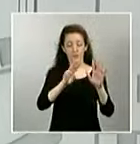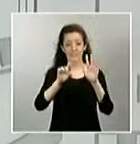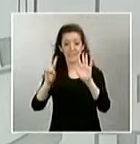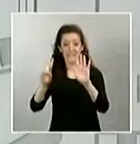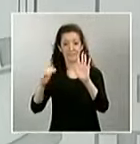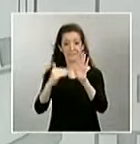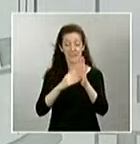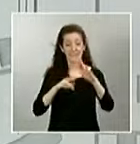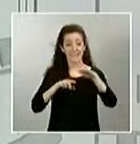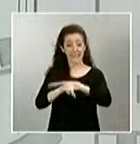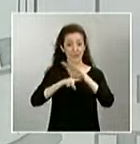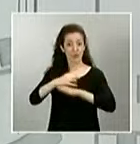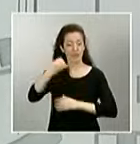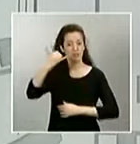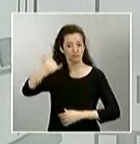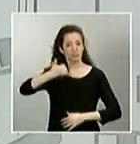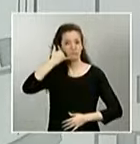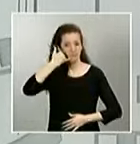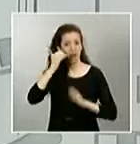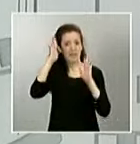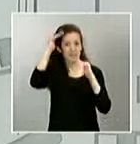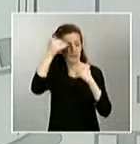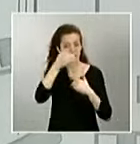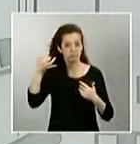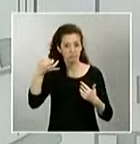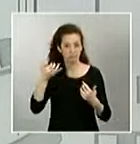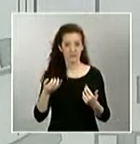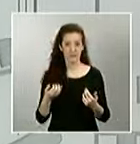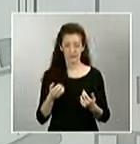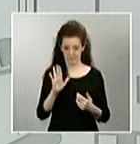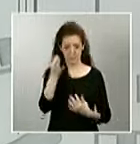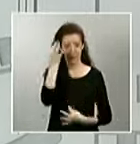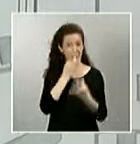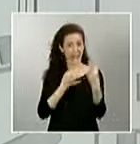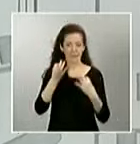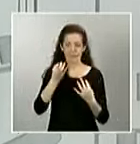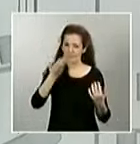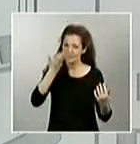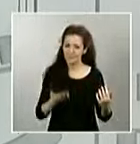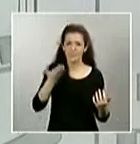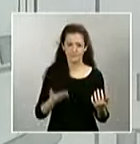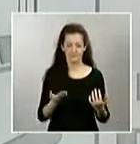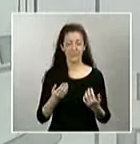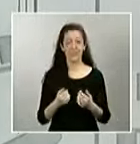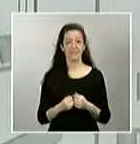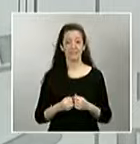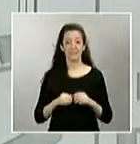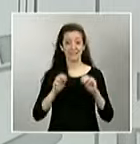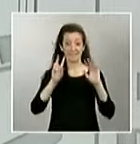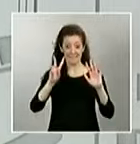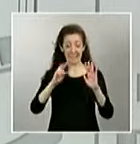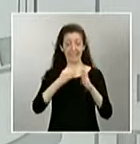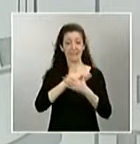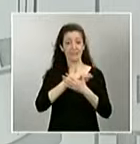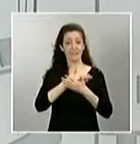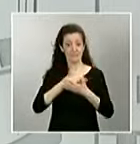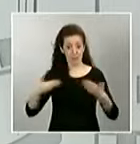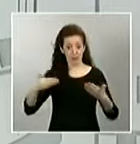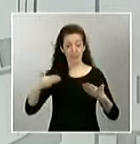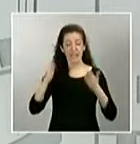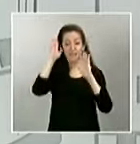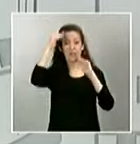telefónicas, pero, fíjense el dato, es muy relevante, 7 millones de atenciones digitales